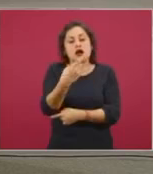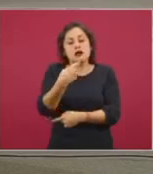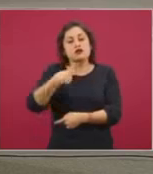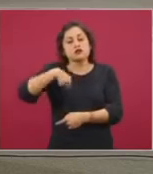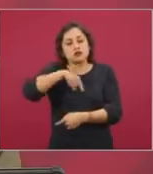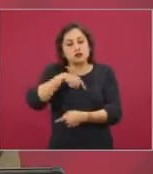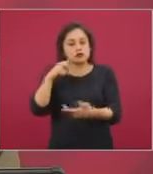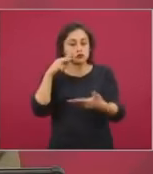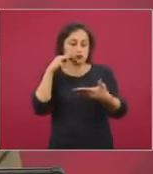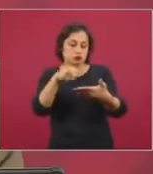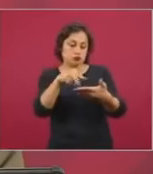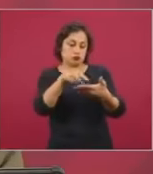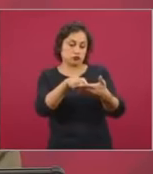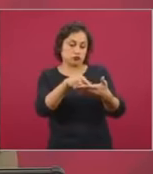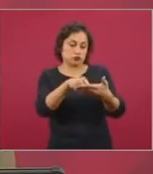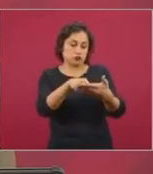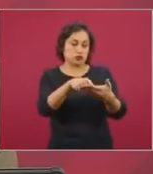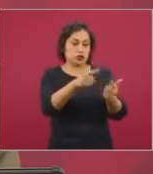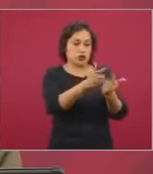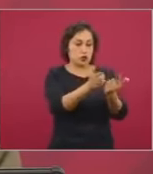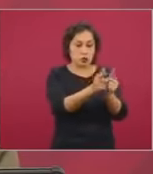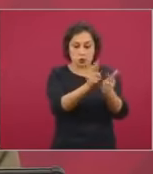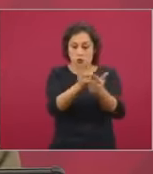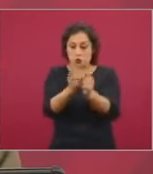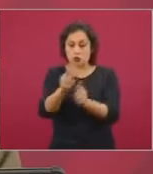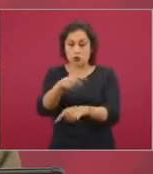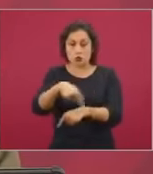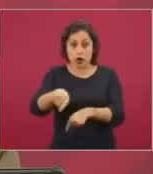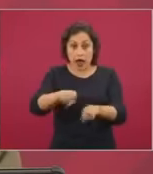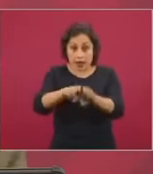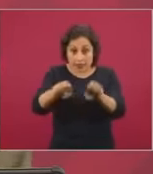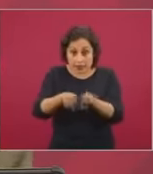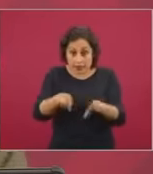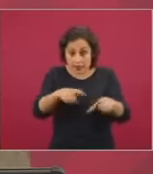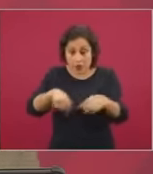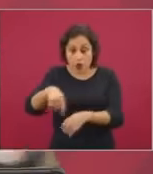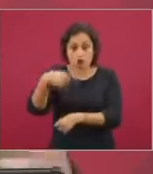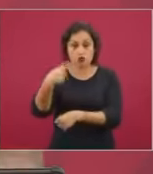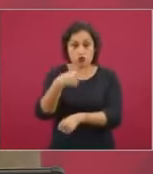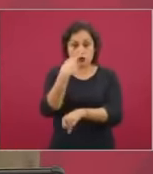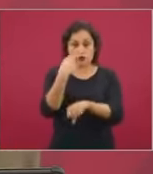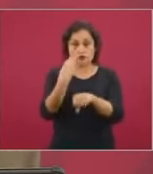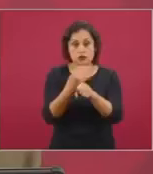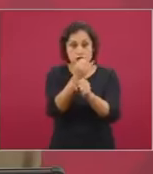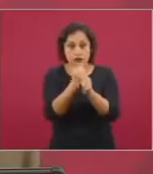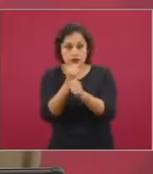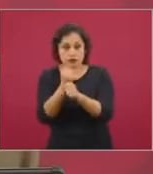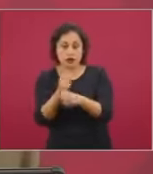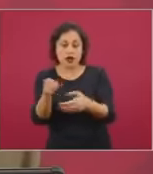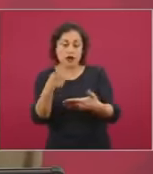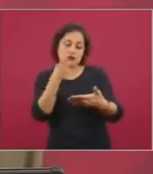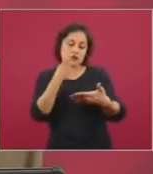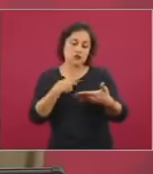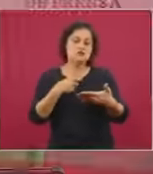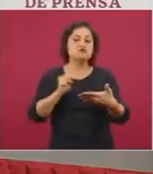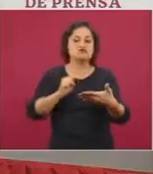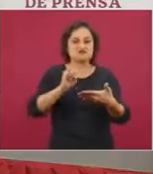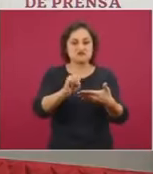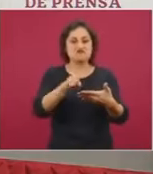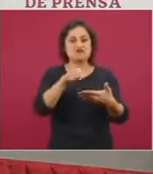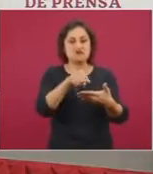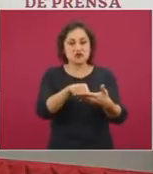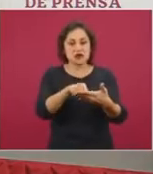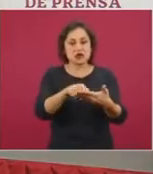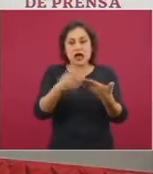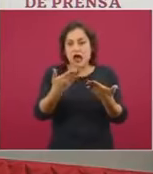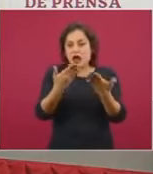hay estos grupos hospitalarios jurisdiccionales que revisan expedientes y dicen sí, todo concuerda, que aunque no tenemos la prueba biológica